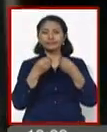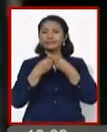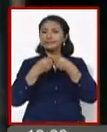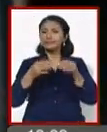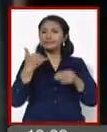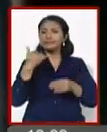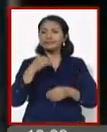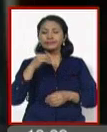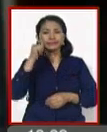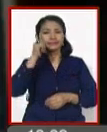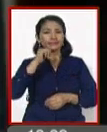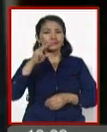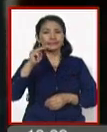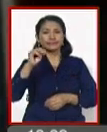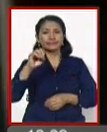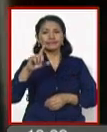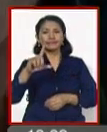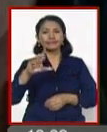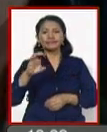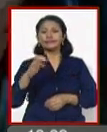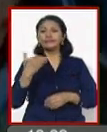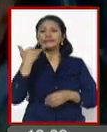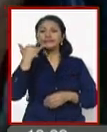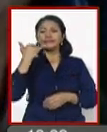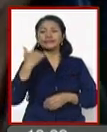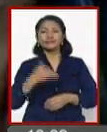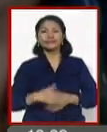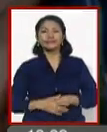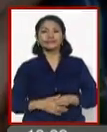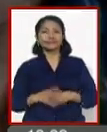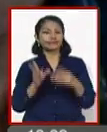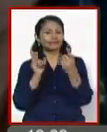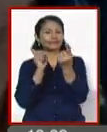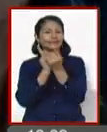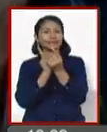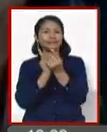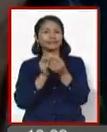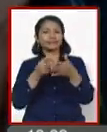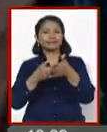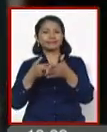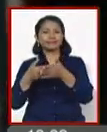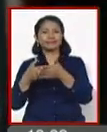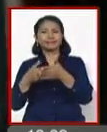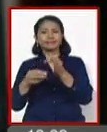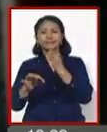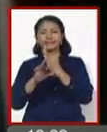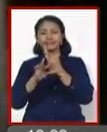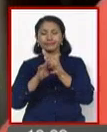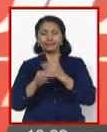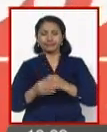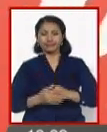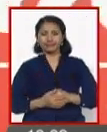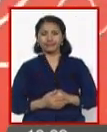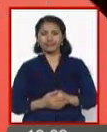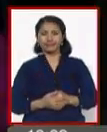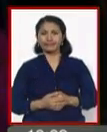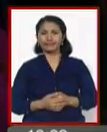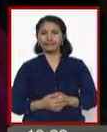el teléfono de la señora Melek. Hay que llamarla. Ella la va a esperar en la estación de autobuses.